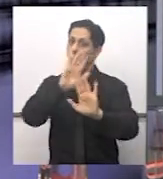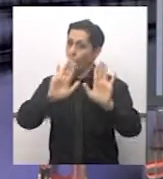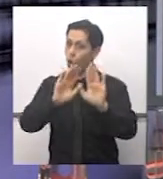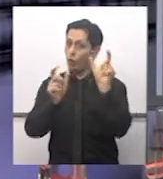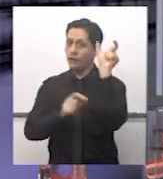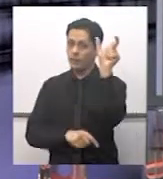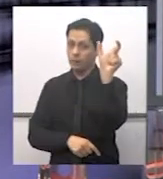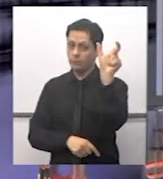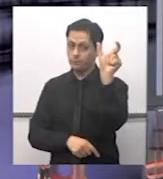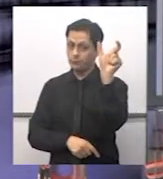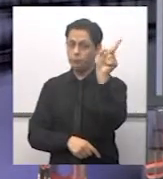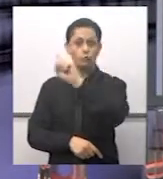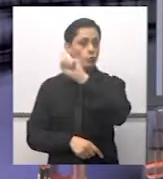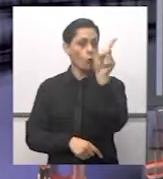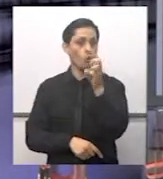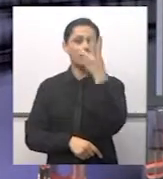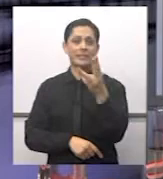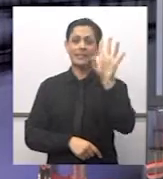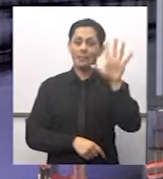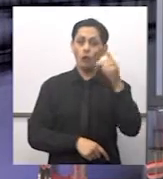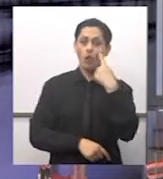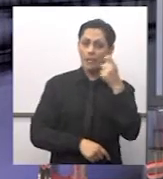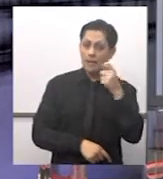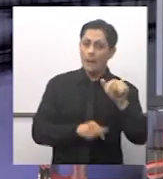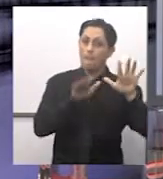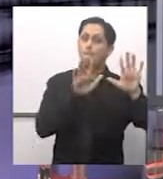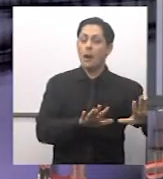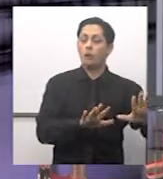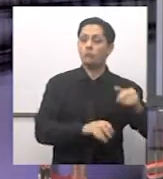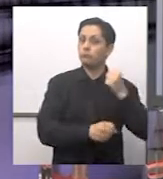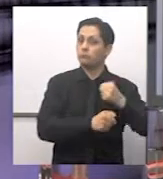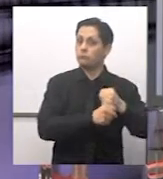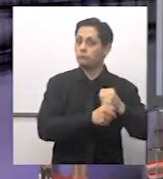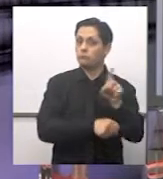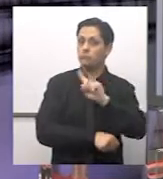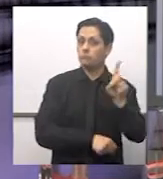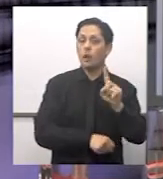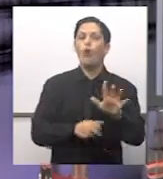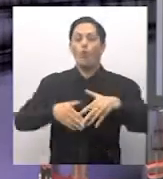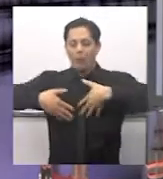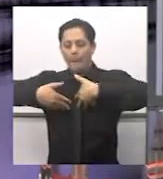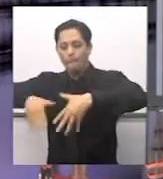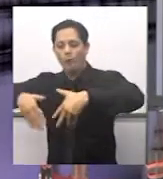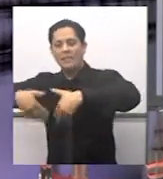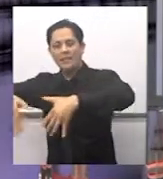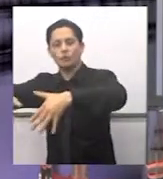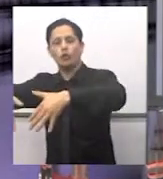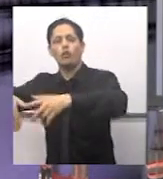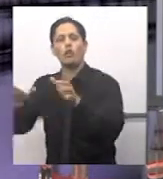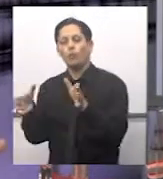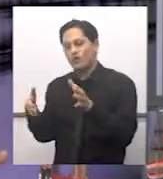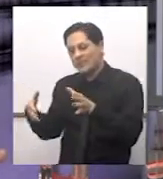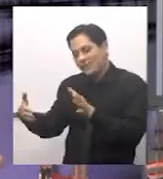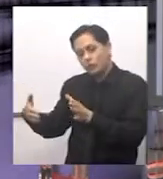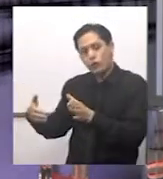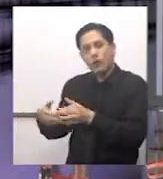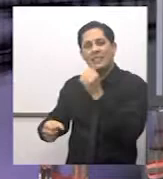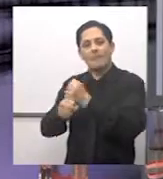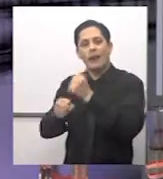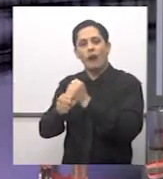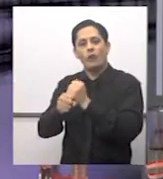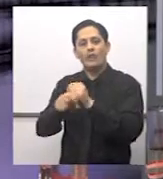hubo 35 días de paro. ¿Ya? Hubo una movilización de un sector de trabajadores que se llaman los